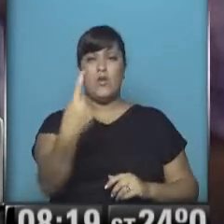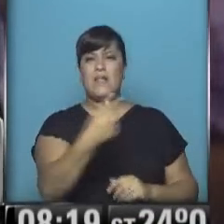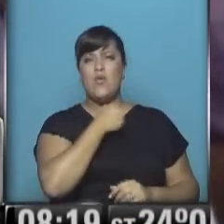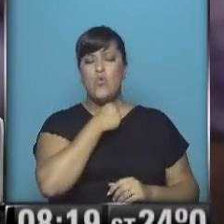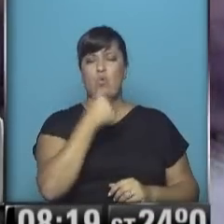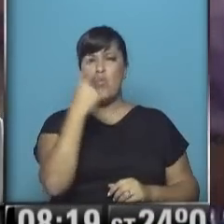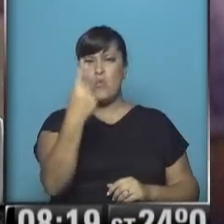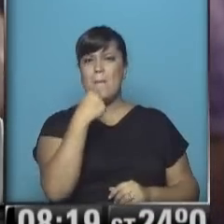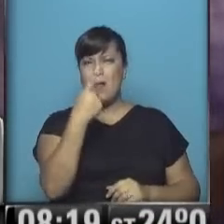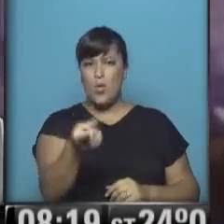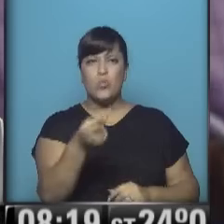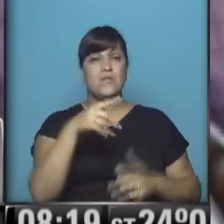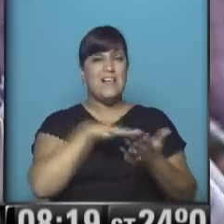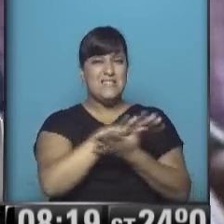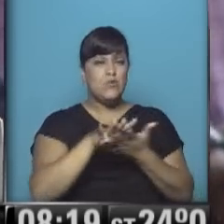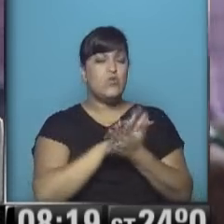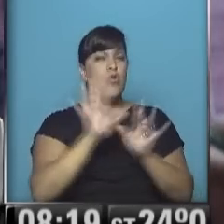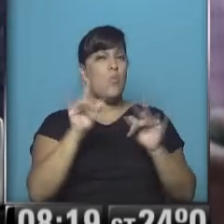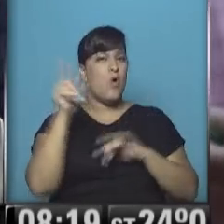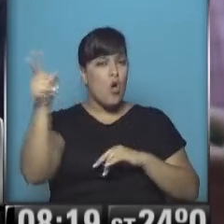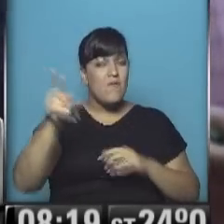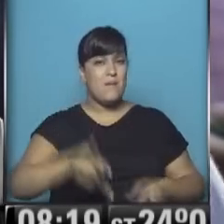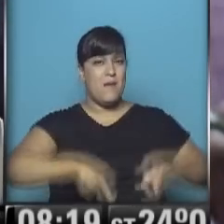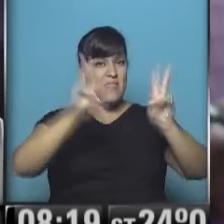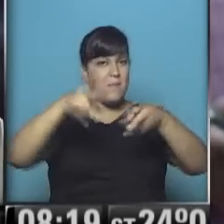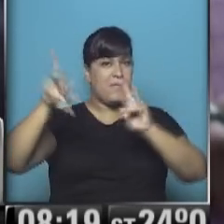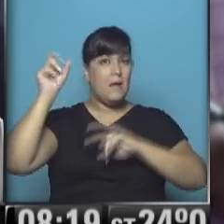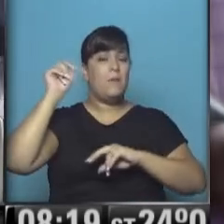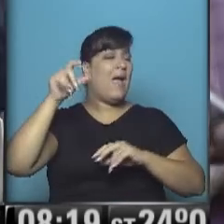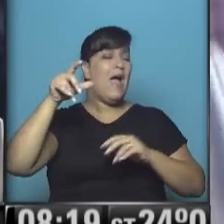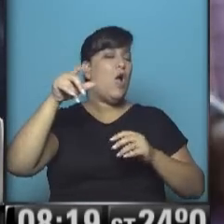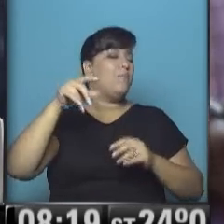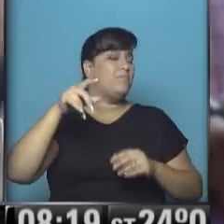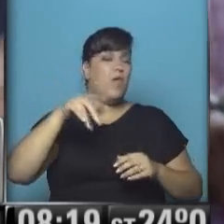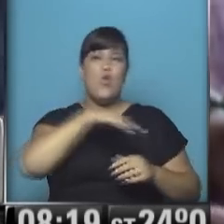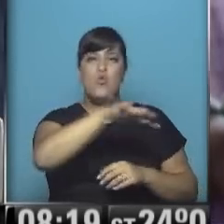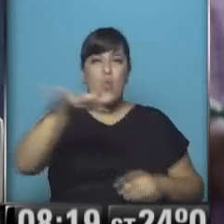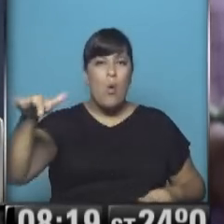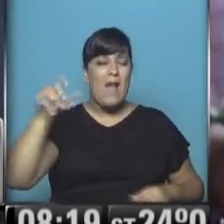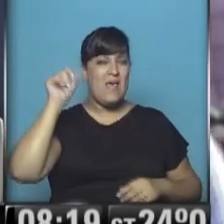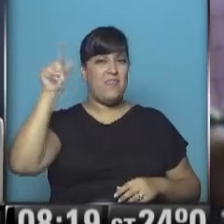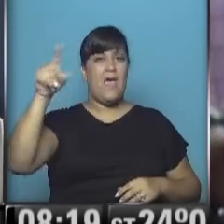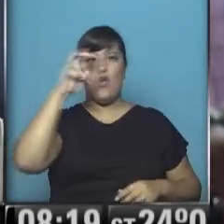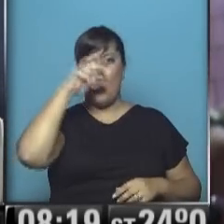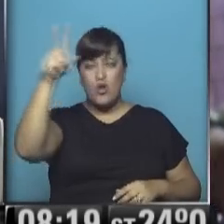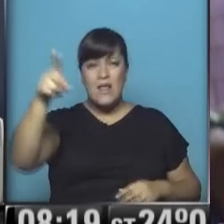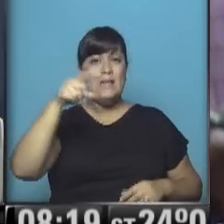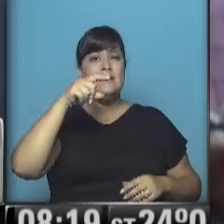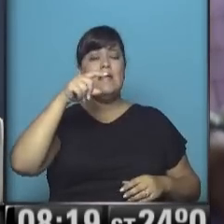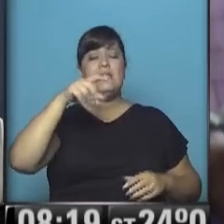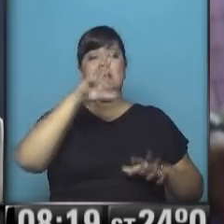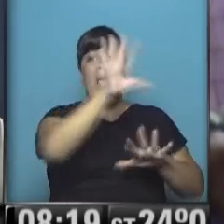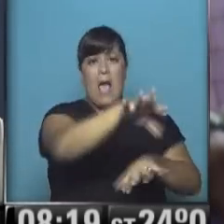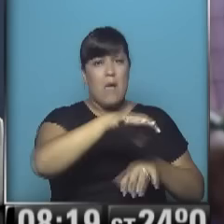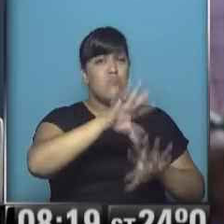crítica que viven departamentos en la provincia de Corrientes. Los agropecuarios están teniendo problemas, el sector agropecuario.